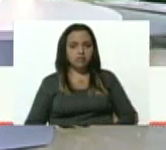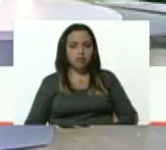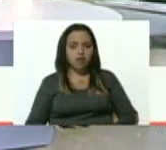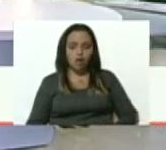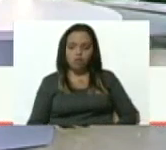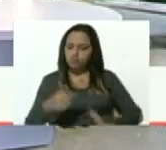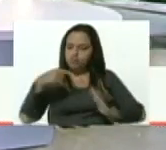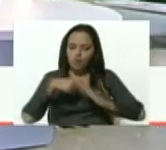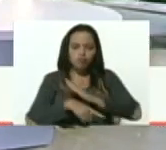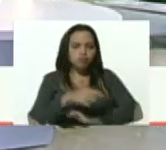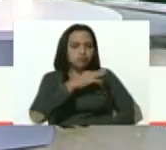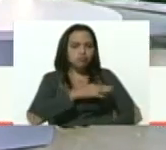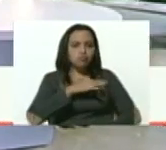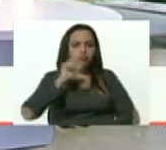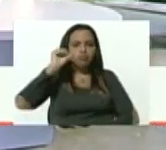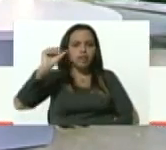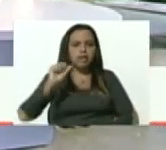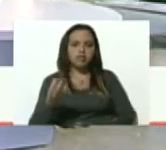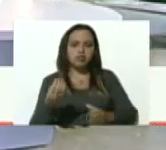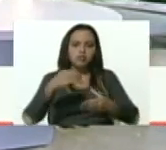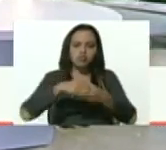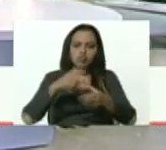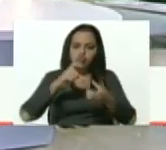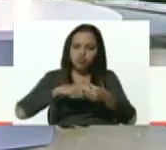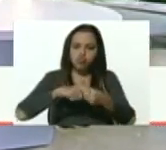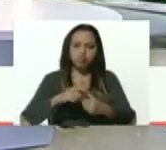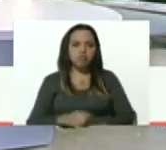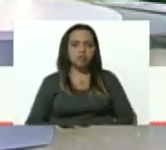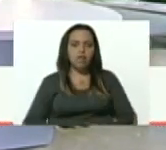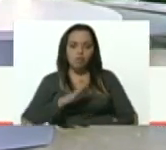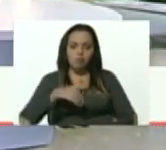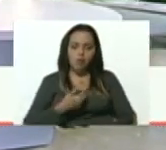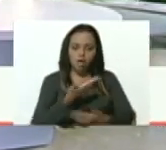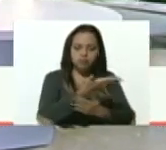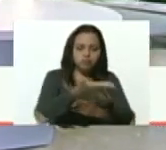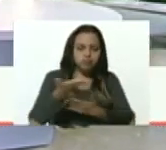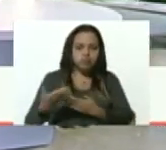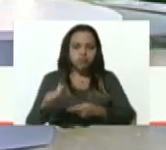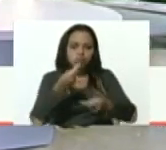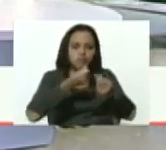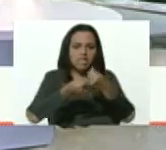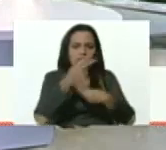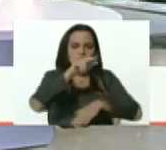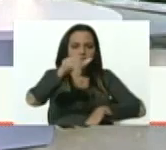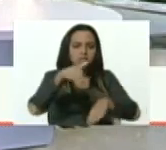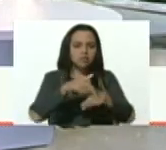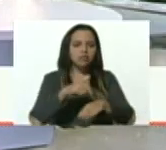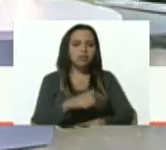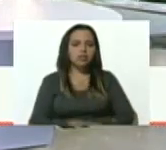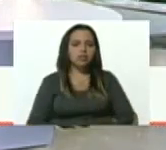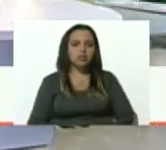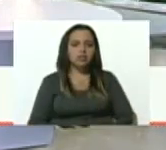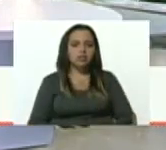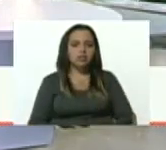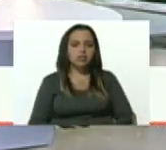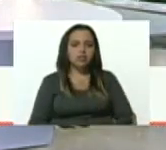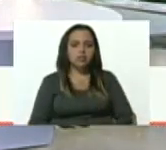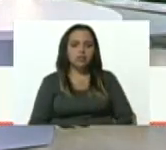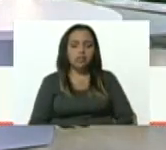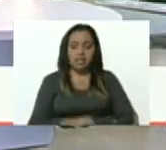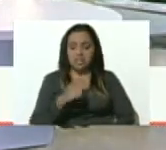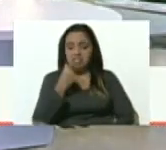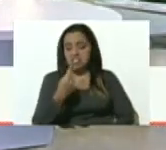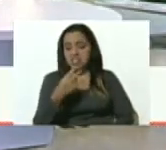social, incluyente, inclusivo, donde se distribuya la riqueza nacional, que es lo que le niegan